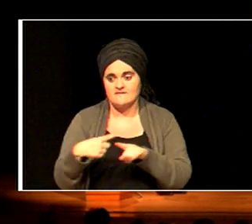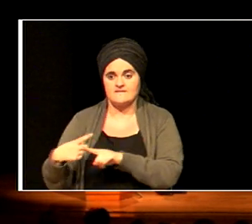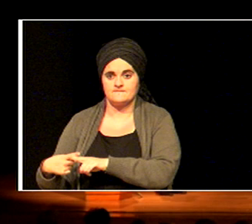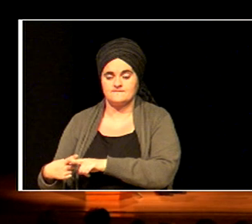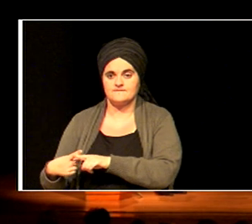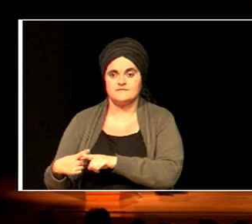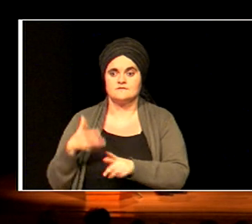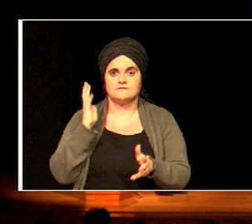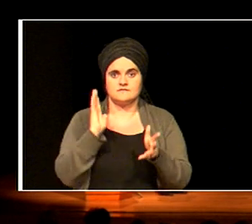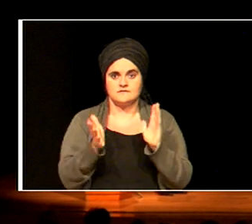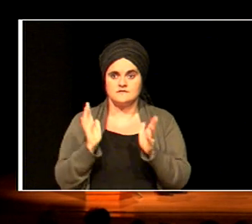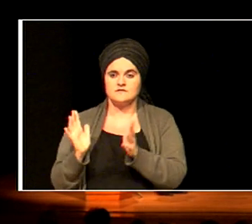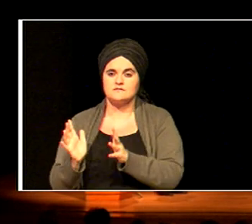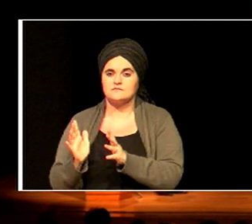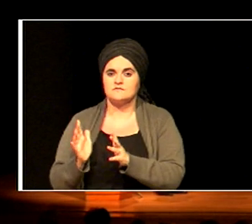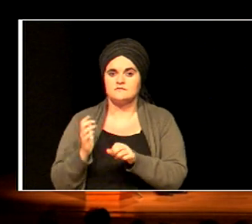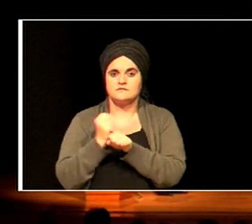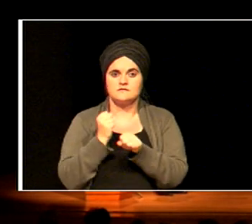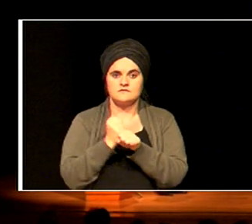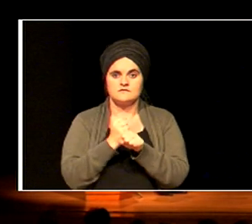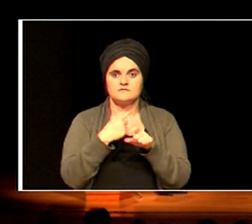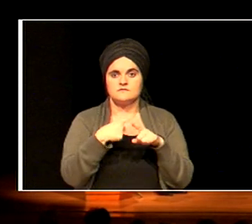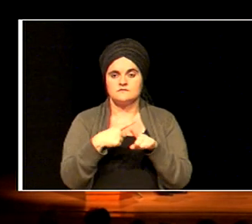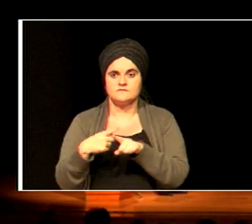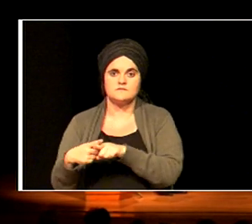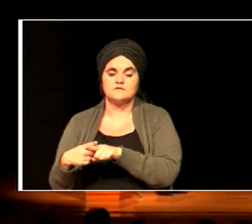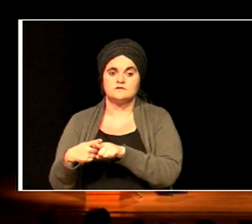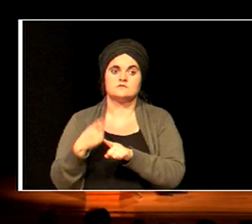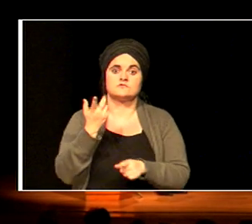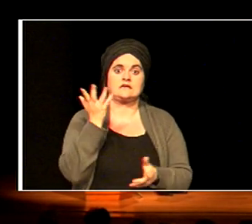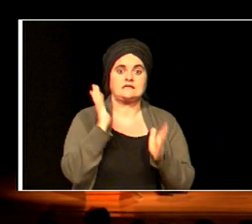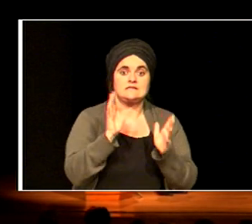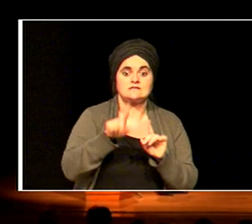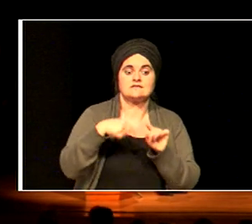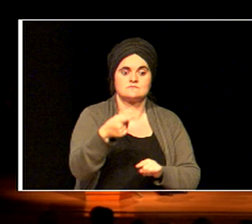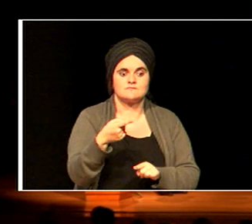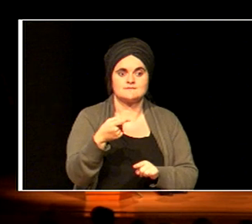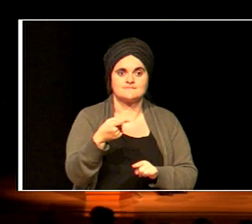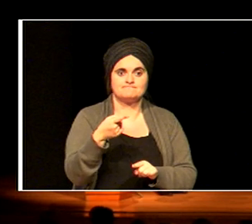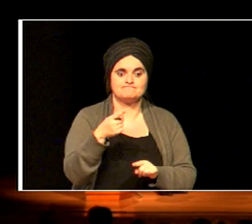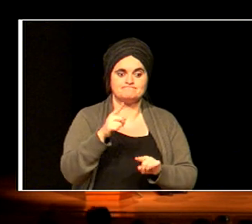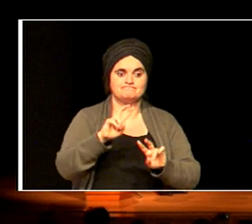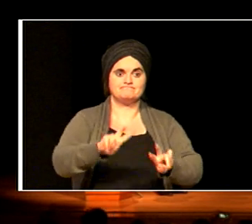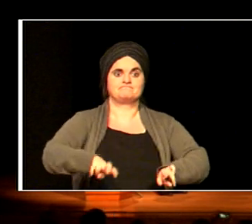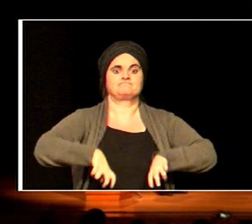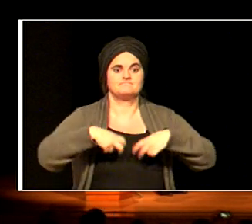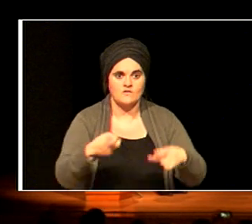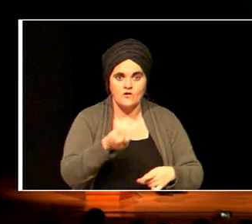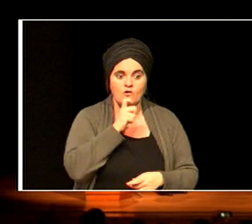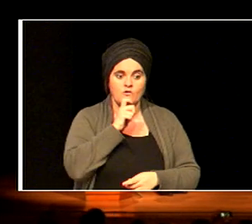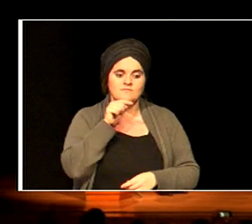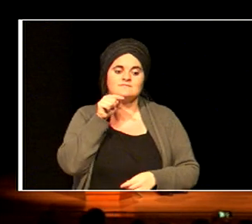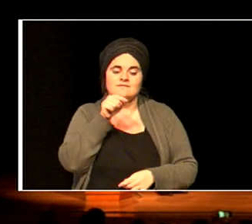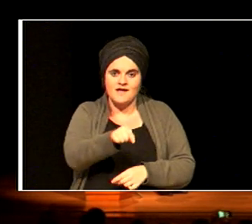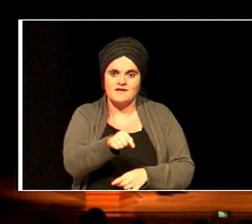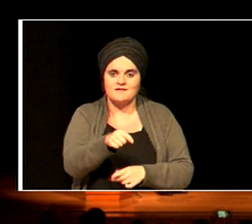OSATUS y que se ha trabajado también en Soluarte es la parte de la reparación después de las crisis, ¿no? Entonces, yo creo que esta es la parte que OSATUS quizás ha